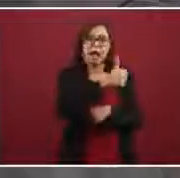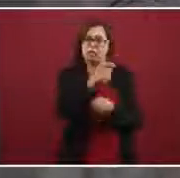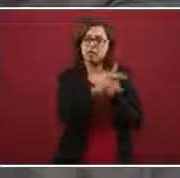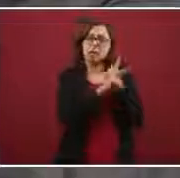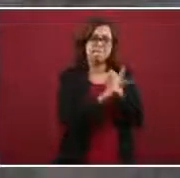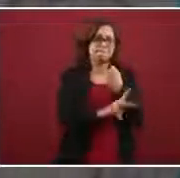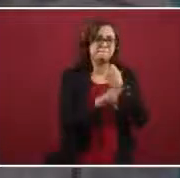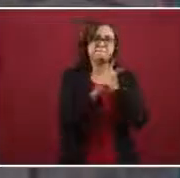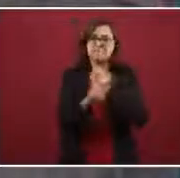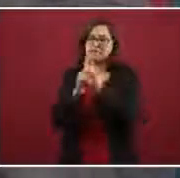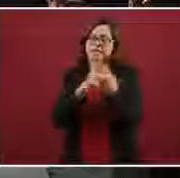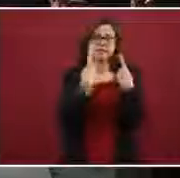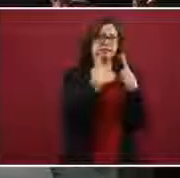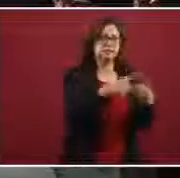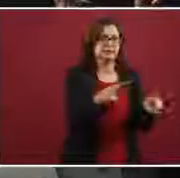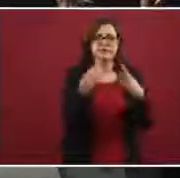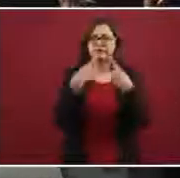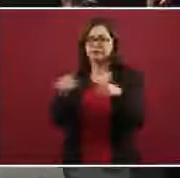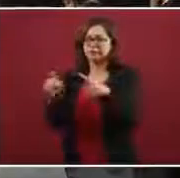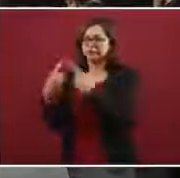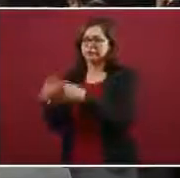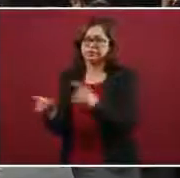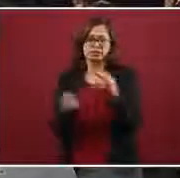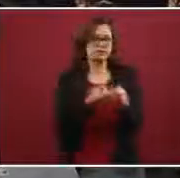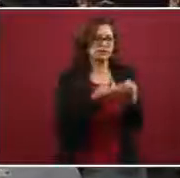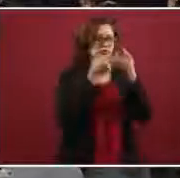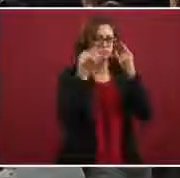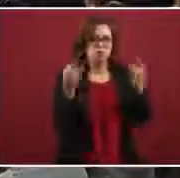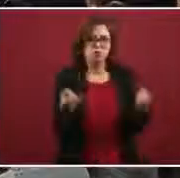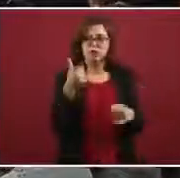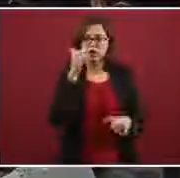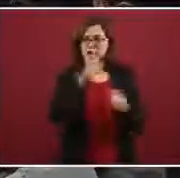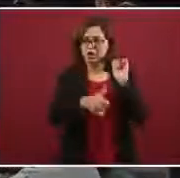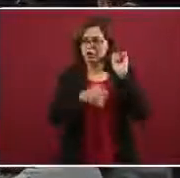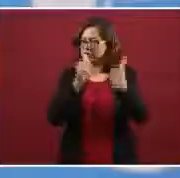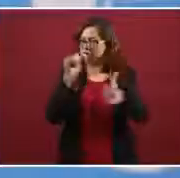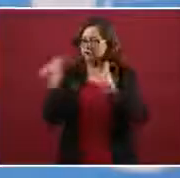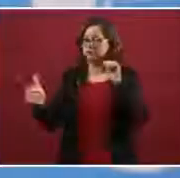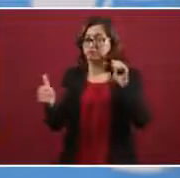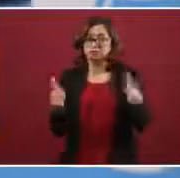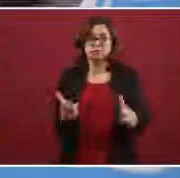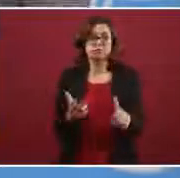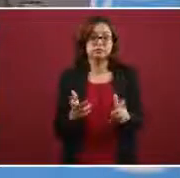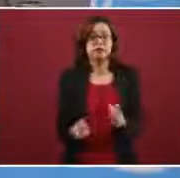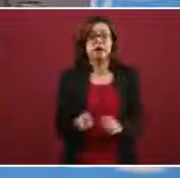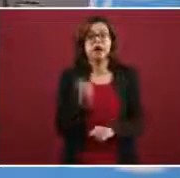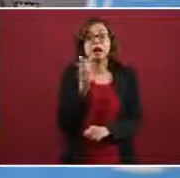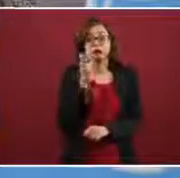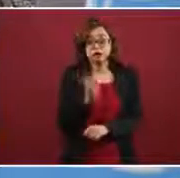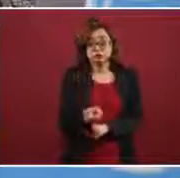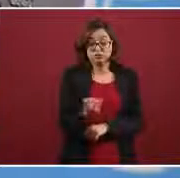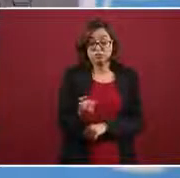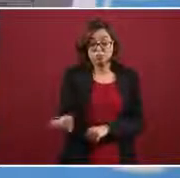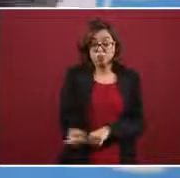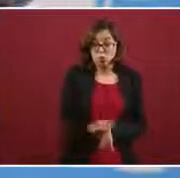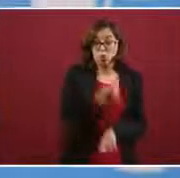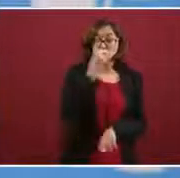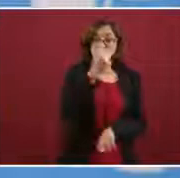que debemos de rechazar, el que se imponga